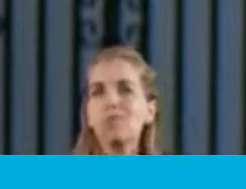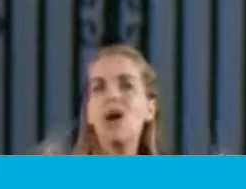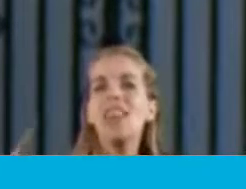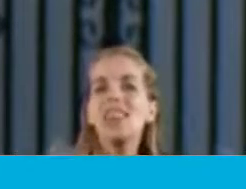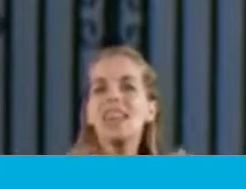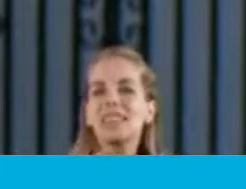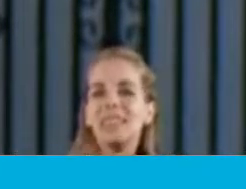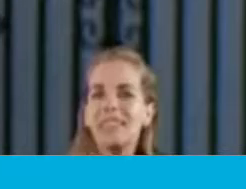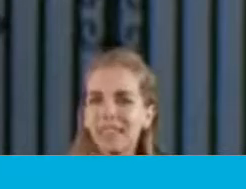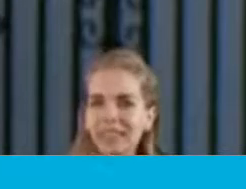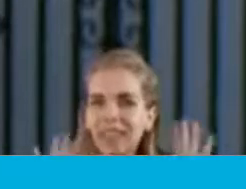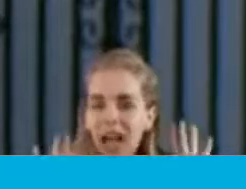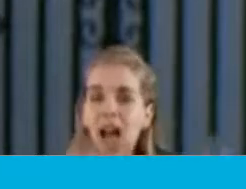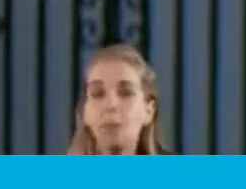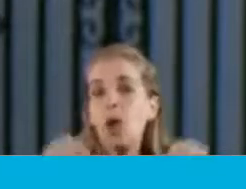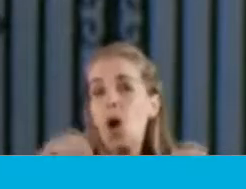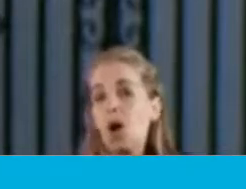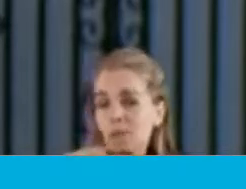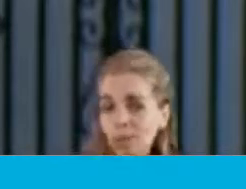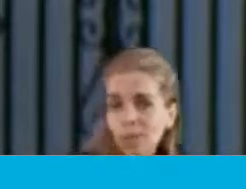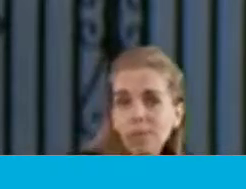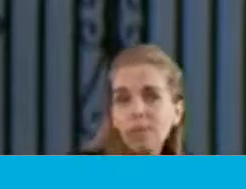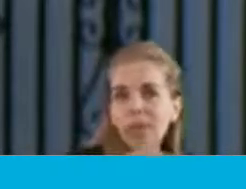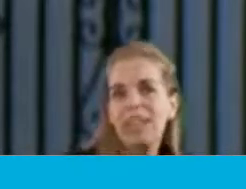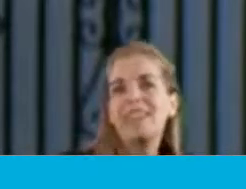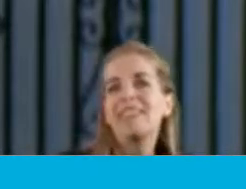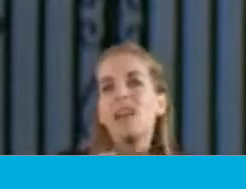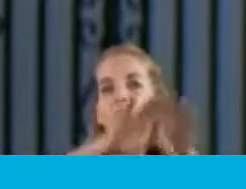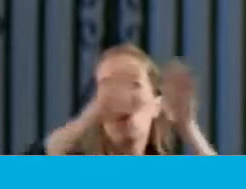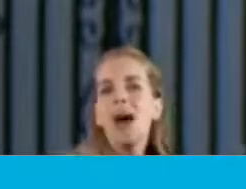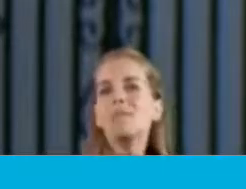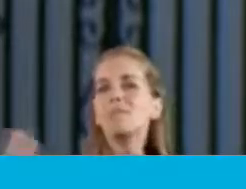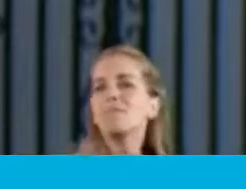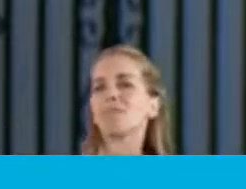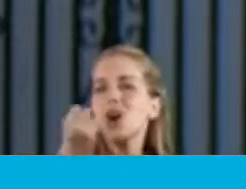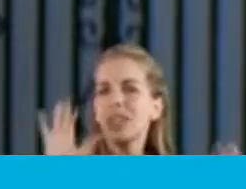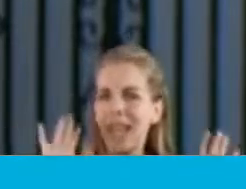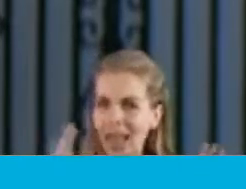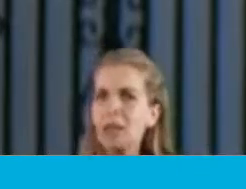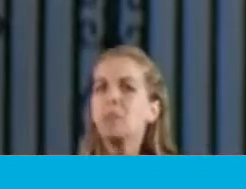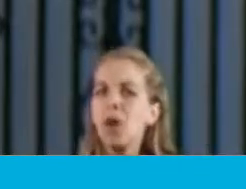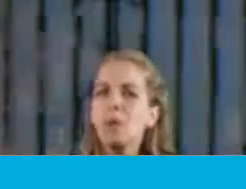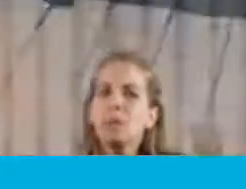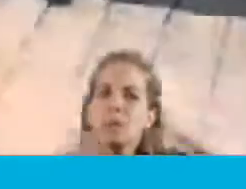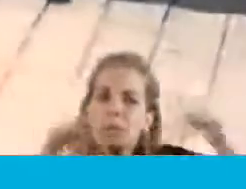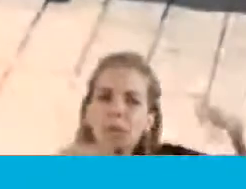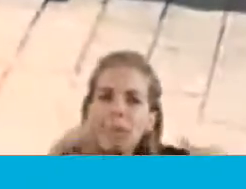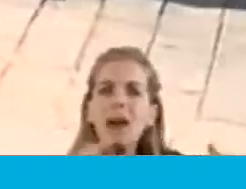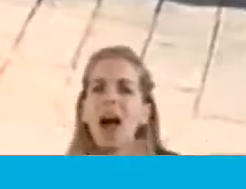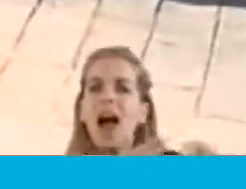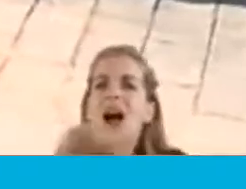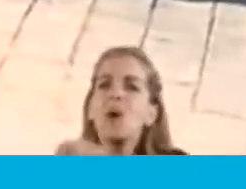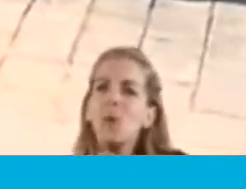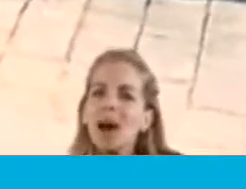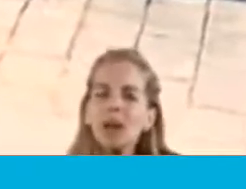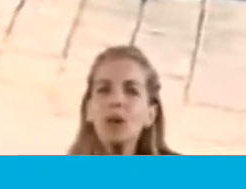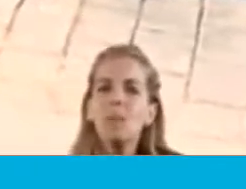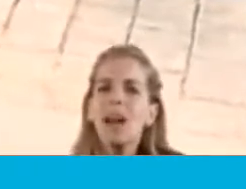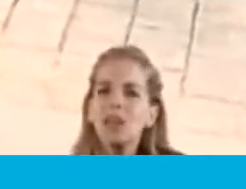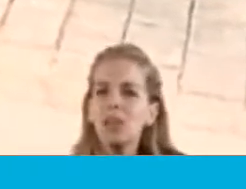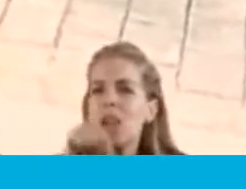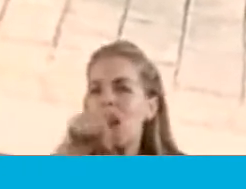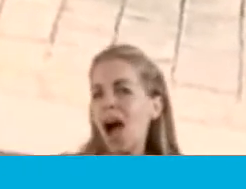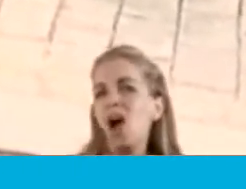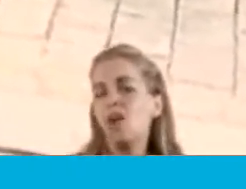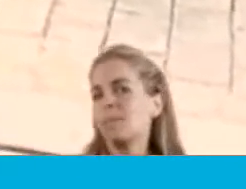acuerdo que dio inicio a la Argentina, podamos convocar a los grandes consensos que hacen falta para desarrollarnos, de una vez y